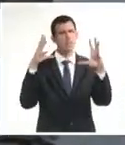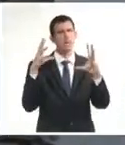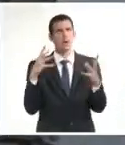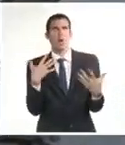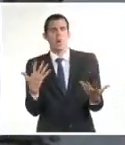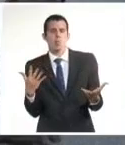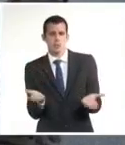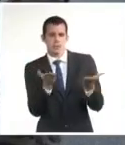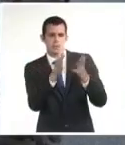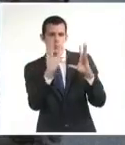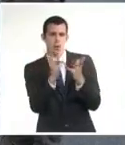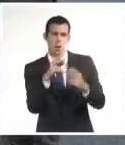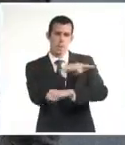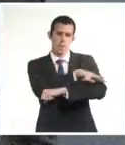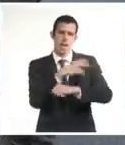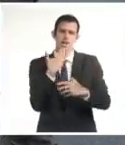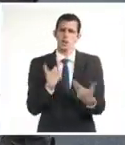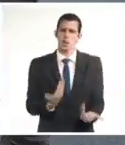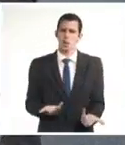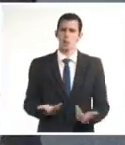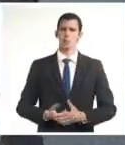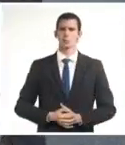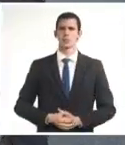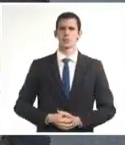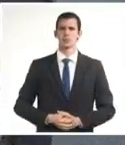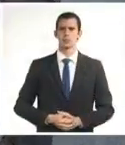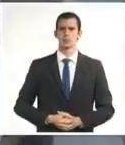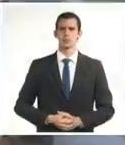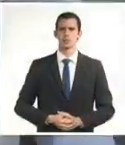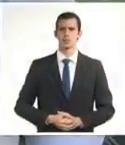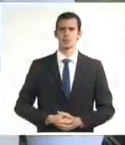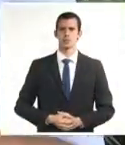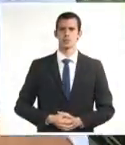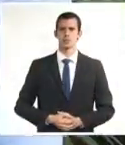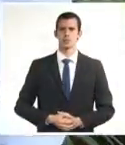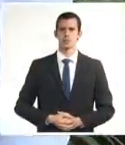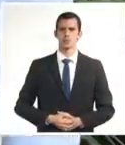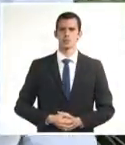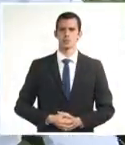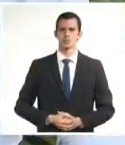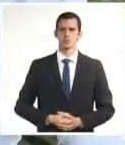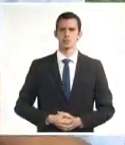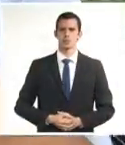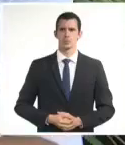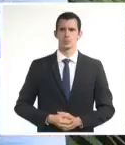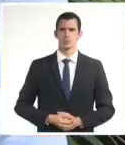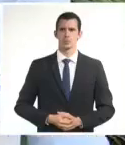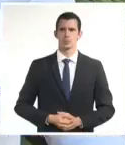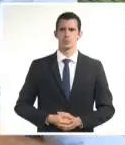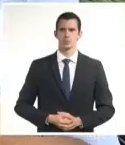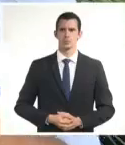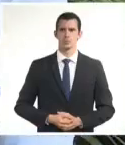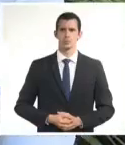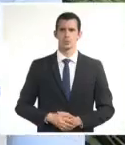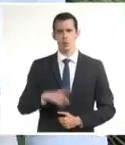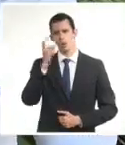pueblos. El principal garante es el pueblo, es el protagonista para lograr entonces hacer